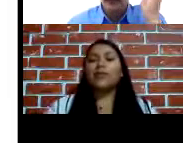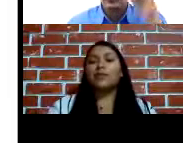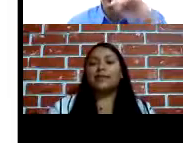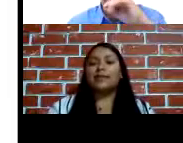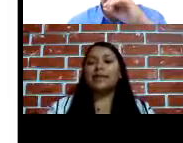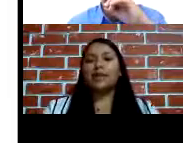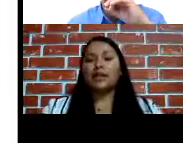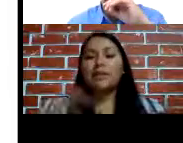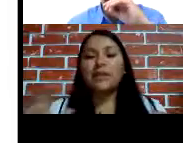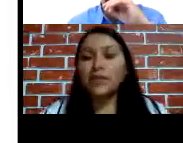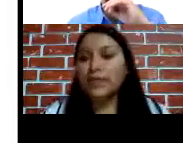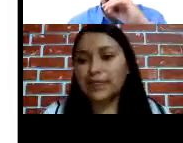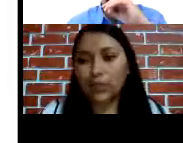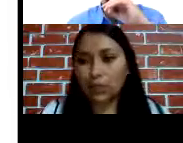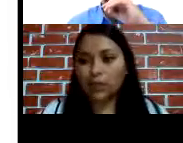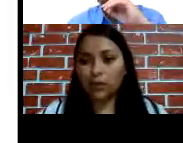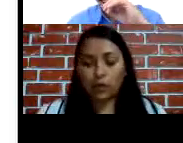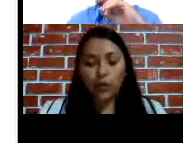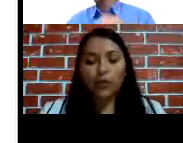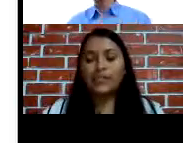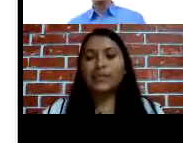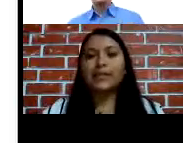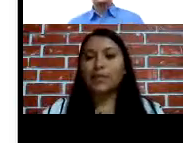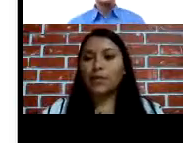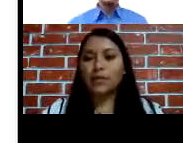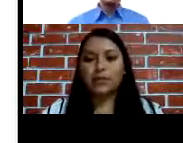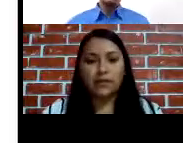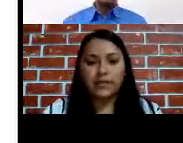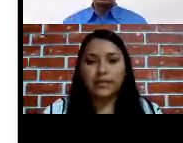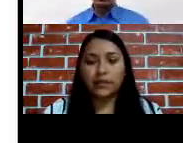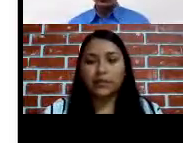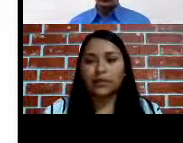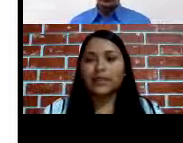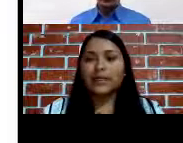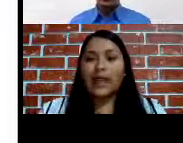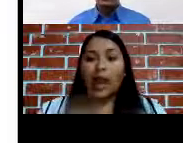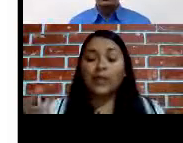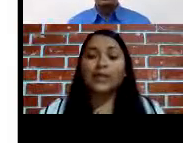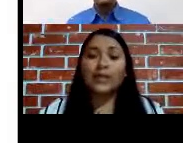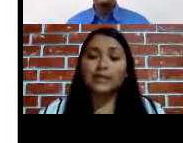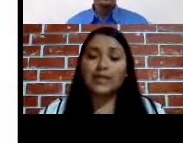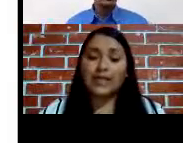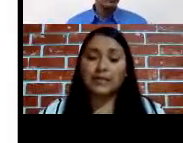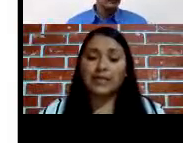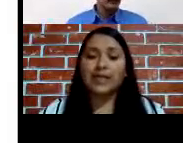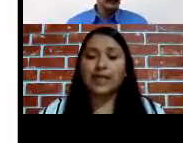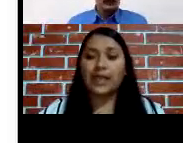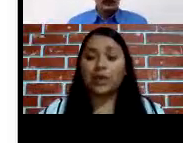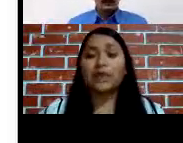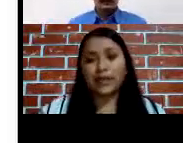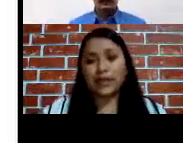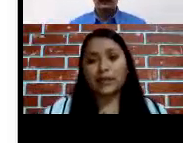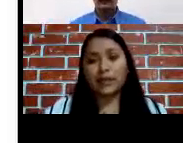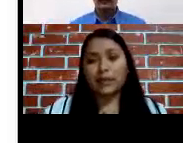Algo bien importante. ¿Qué pasó ahorita en el cuento? ¿Cómo nos sentimos? ¿Cómo nos vivimos en el cuento? Ahorita yo les pedí que